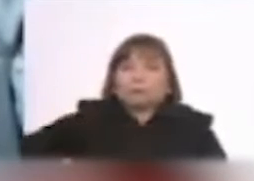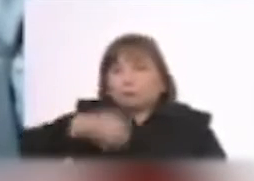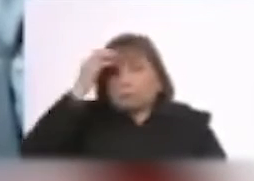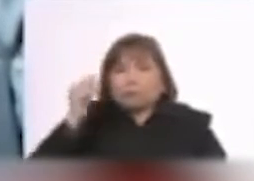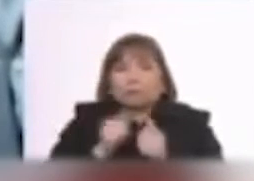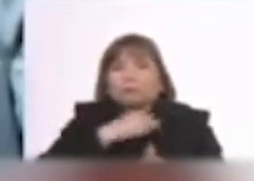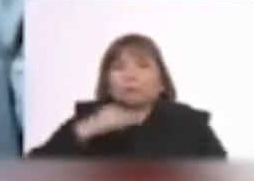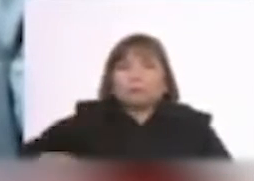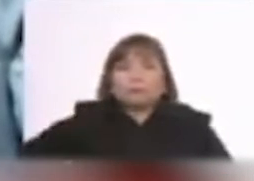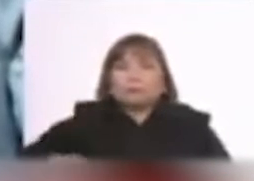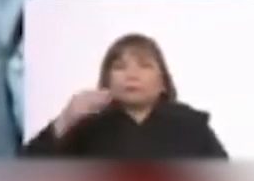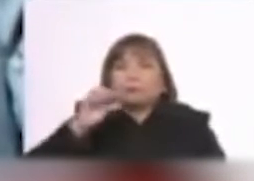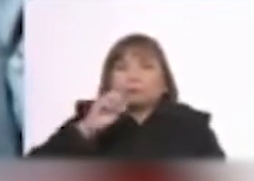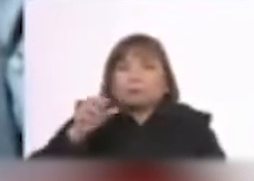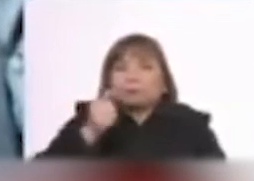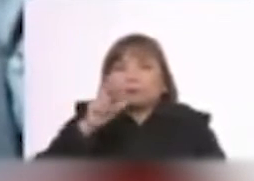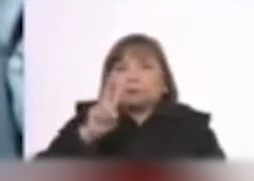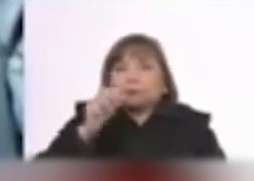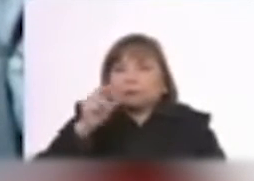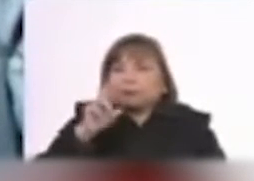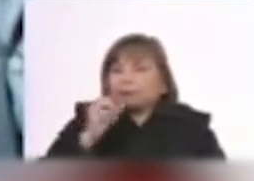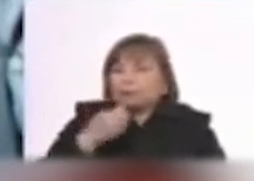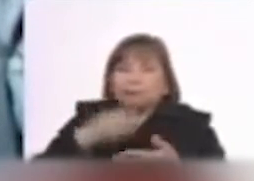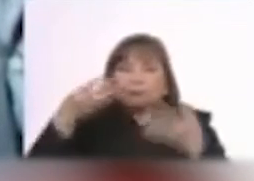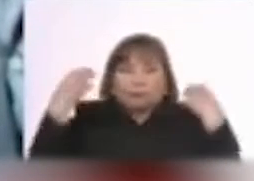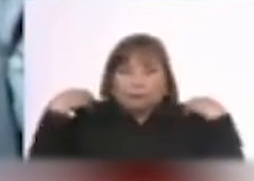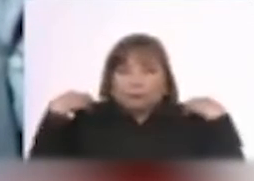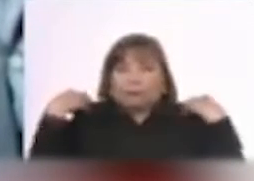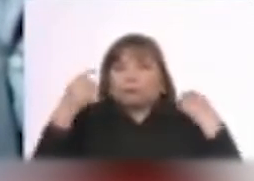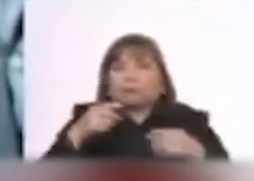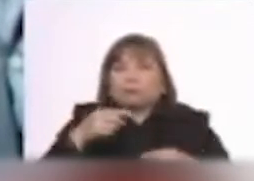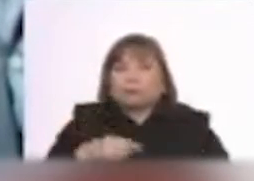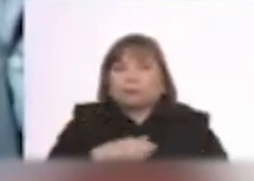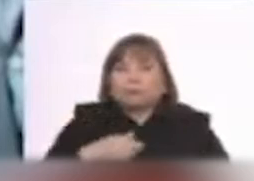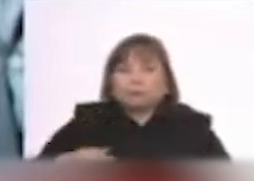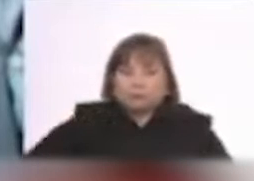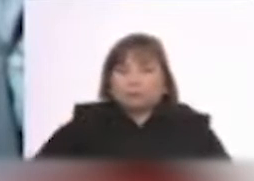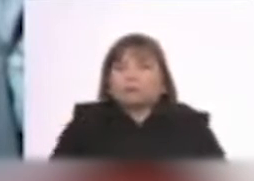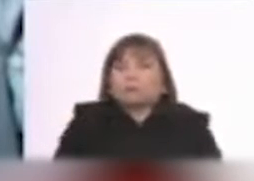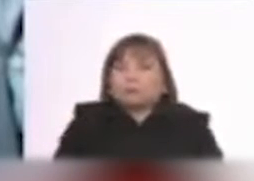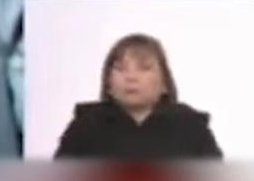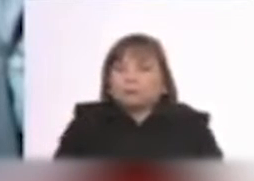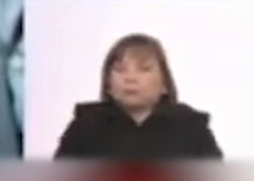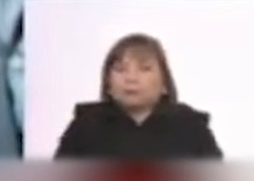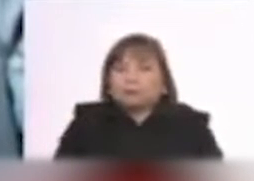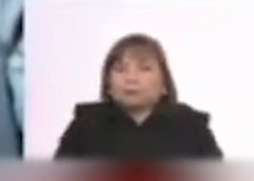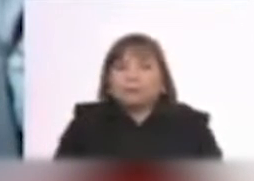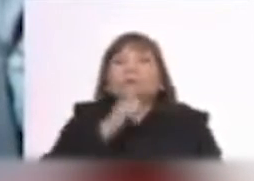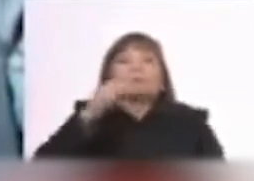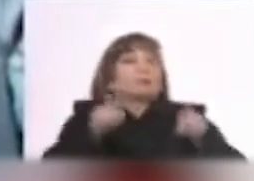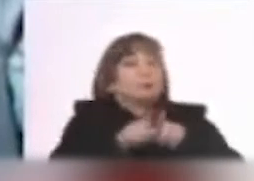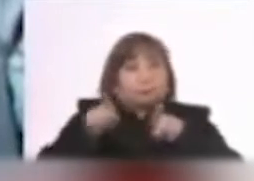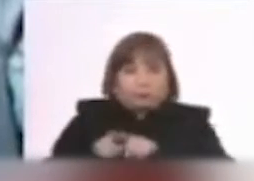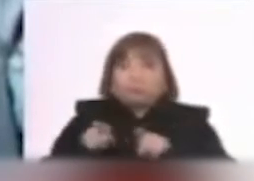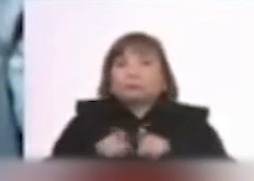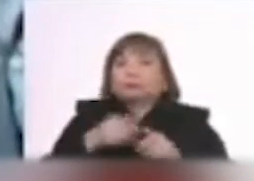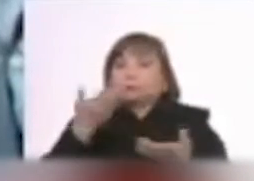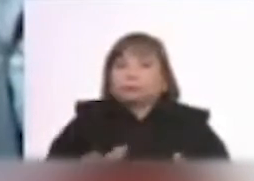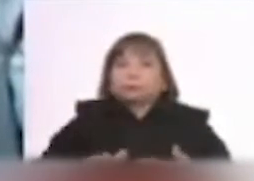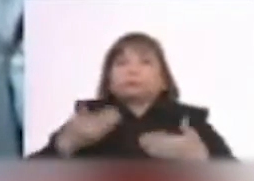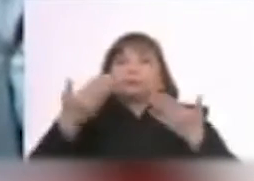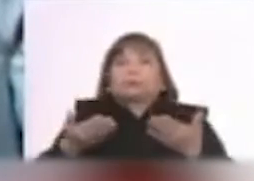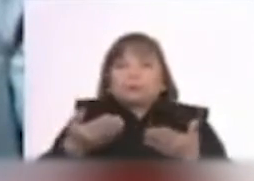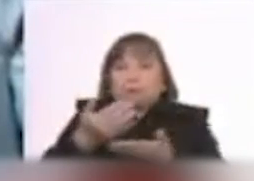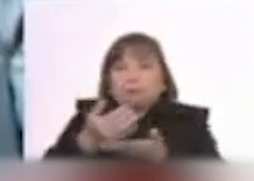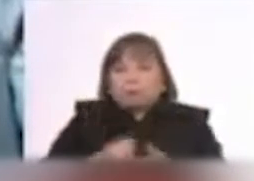el señor ministro Heiner Alvarado, también entregado en el despacho del señor presidente. Asimismo, recibimos dentro